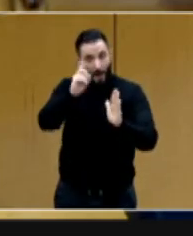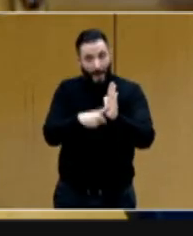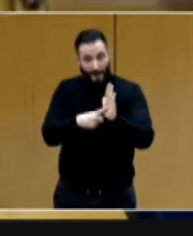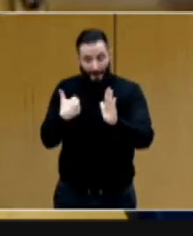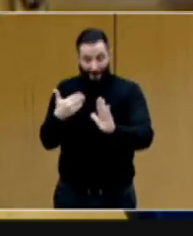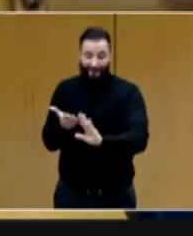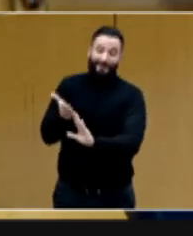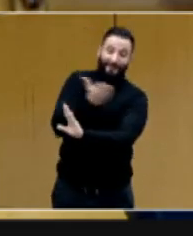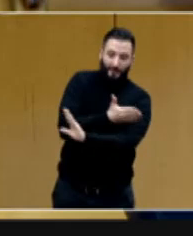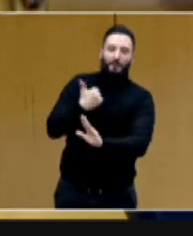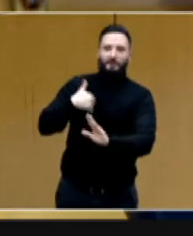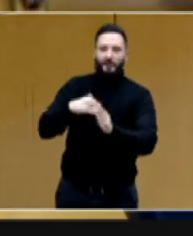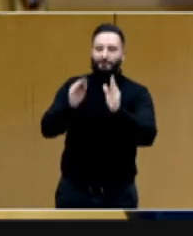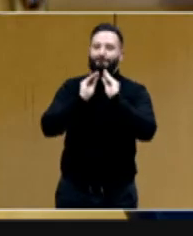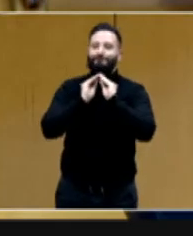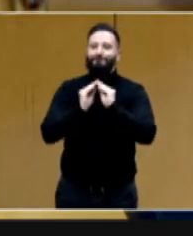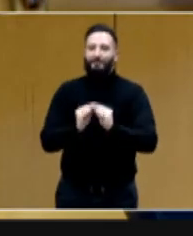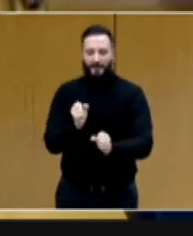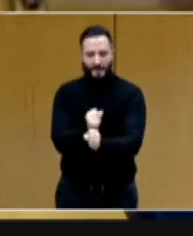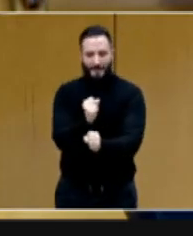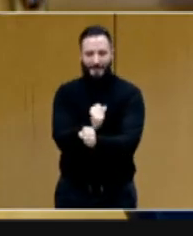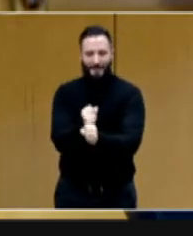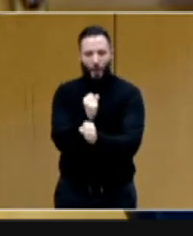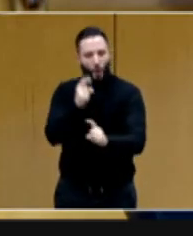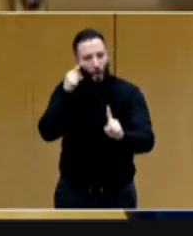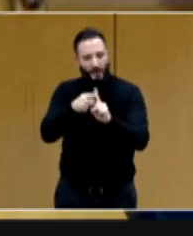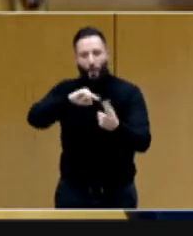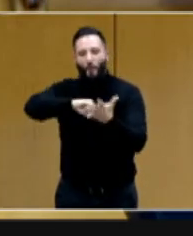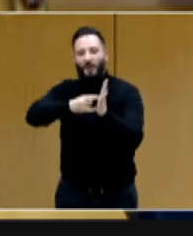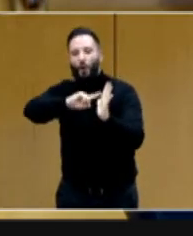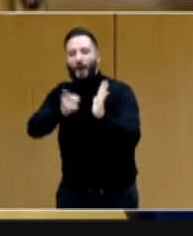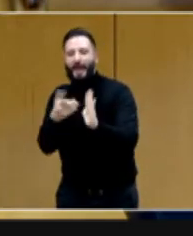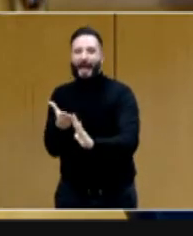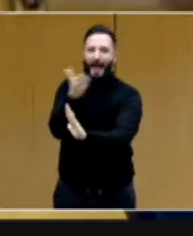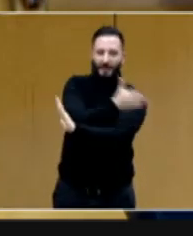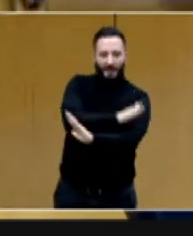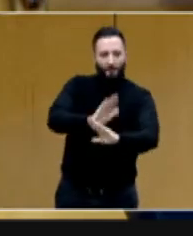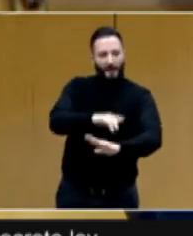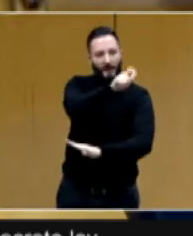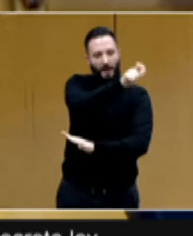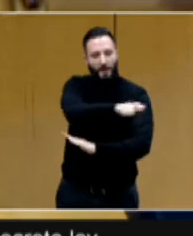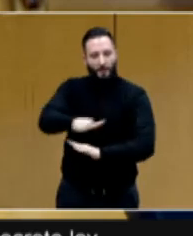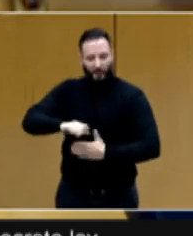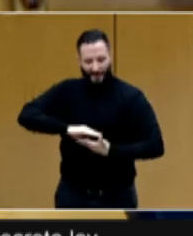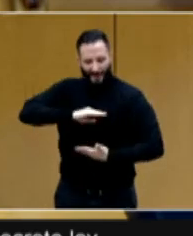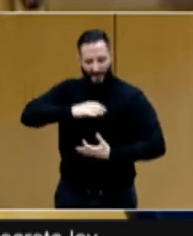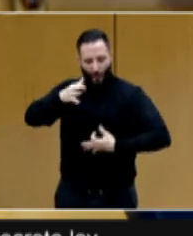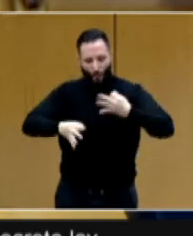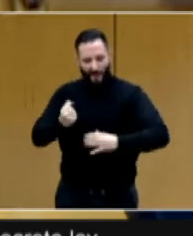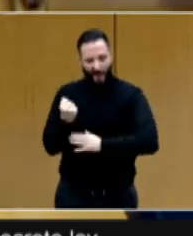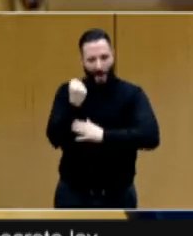en la elaboración de un anteproyecto de ley de apoyos al ejercicio de la capacidad jurídica y